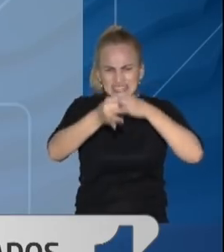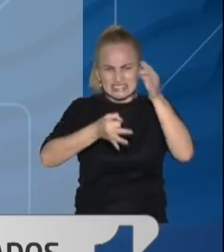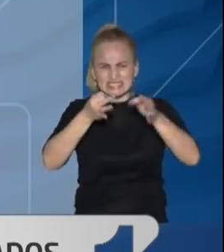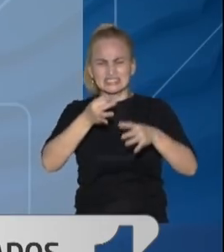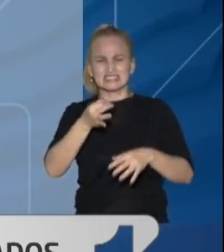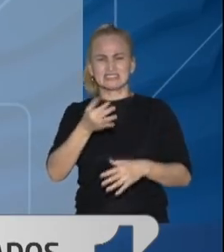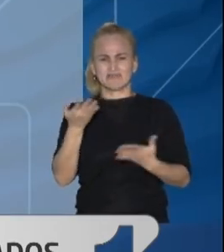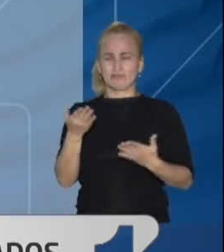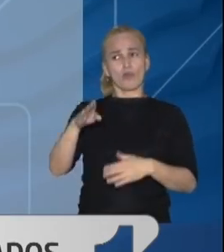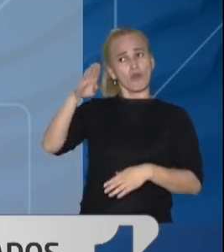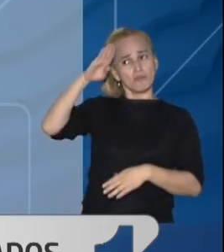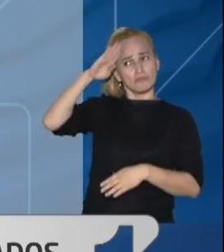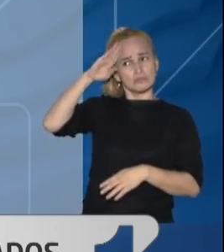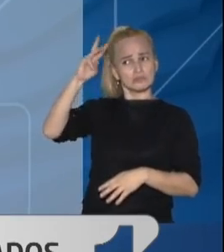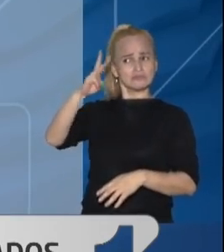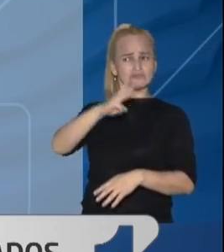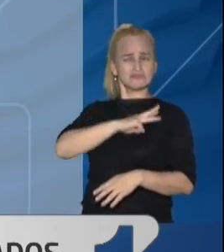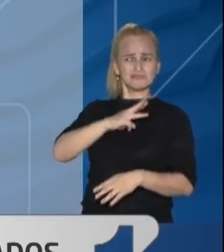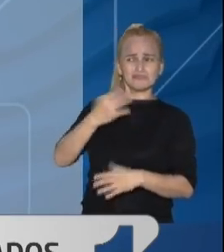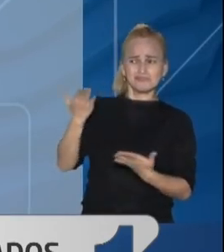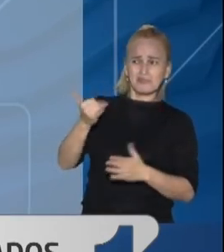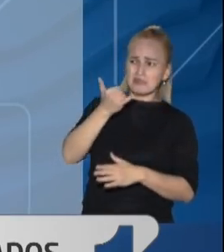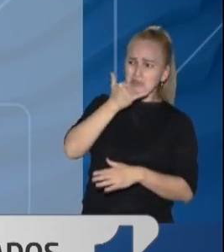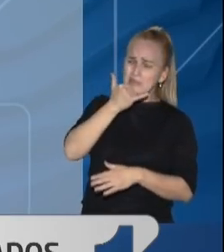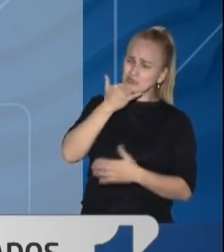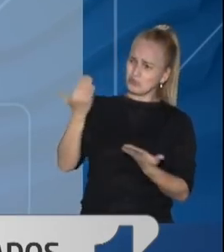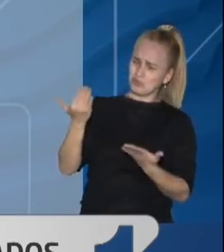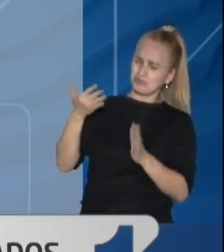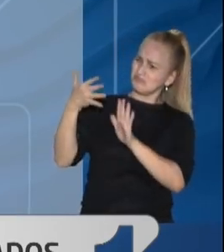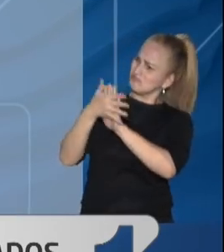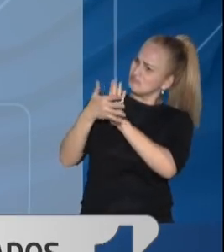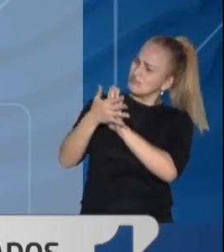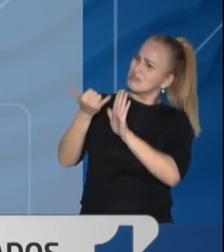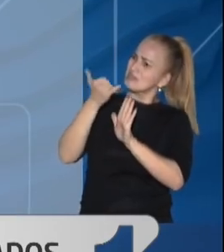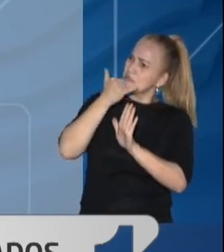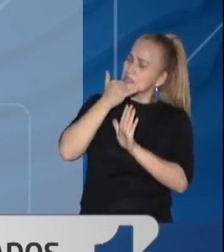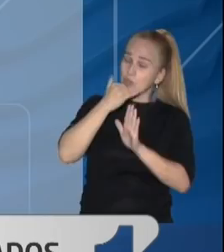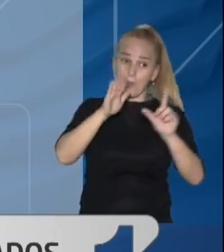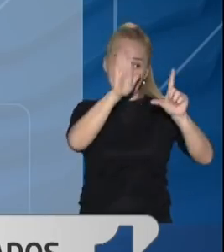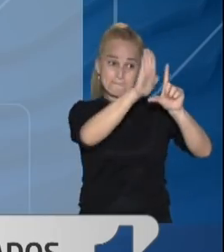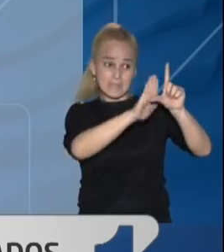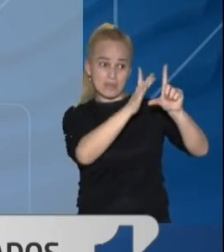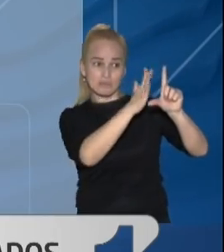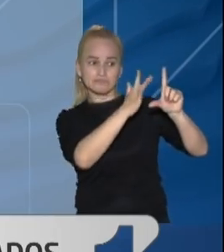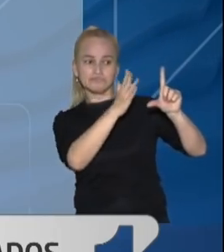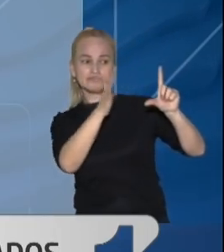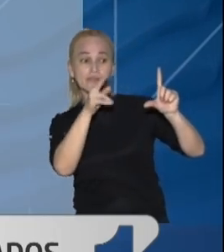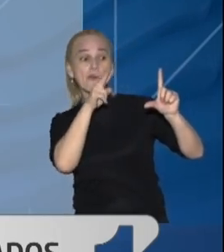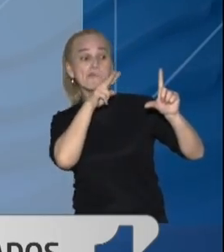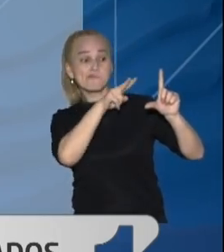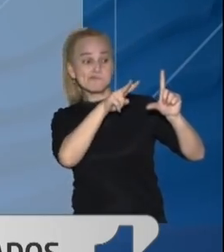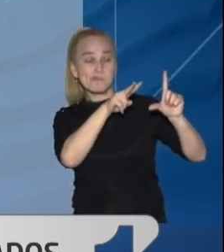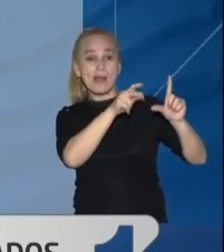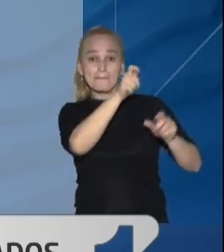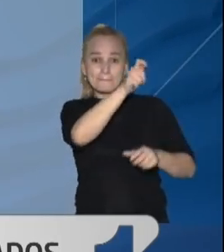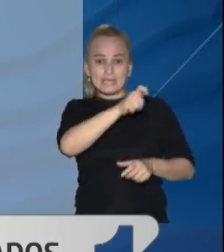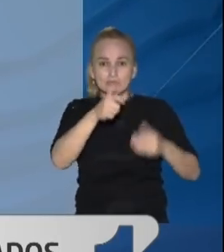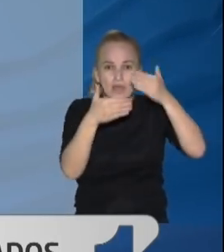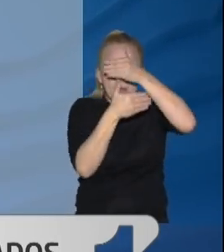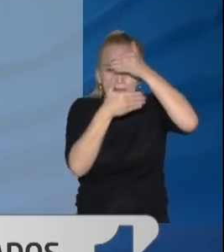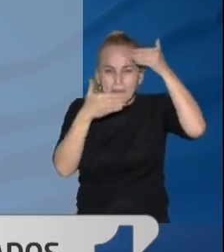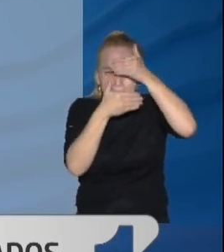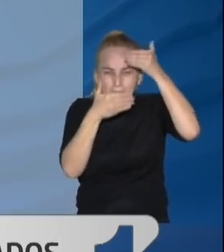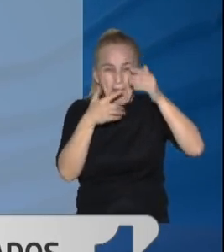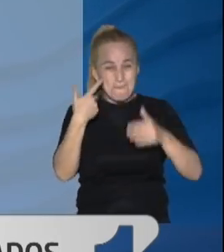al ejército que dé explicaciones sobre lo que ocurre. En la grabación se observa a unos sujetos encapuchados